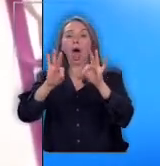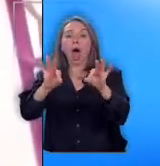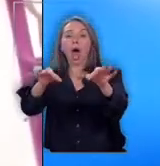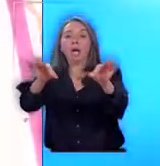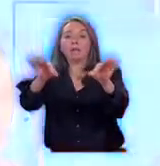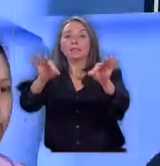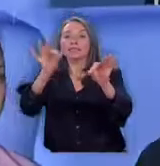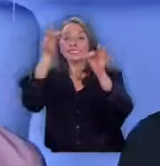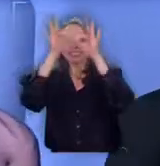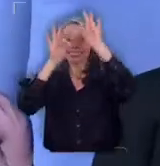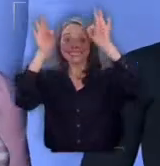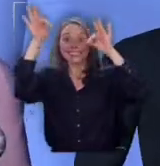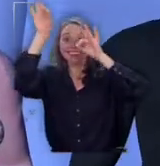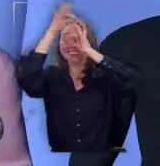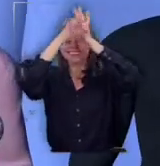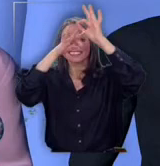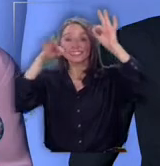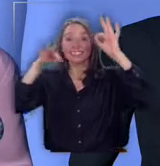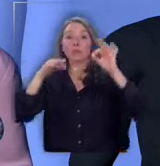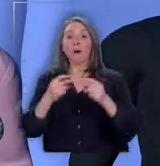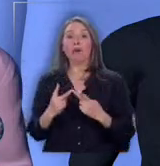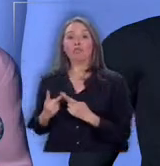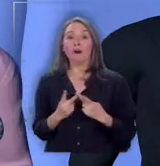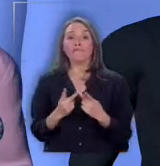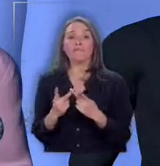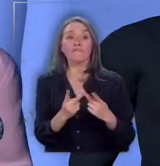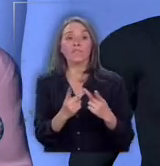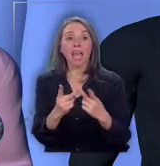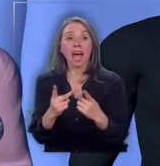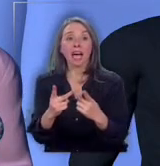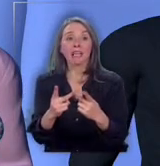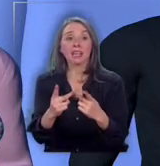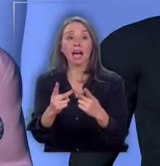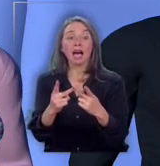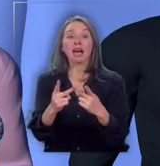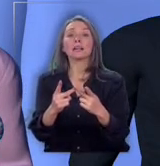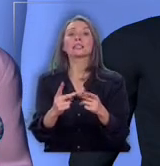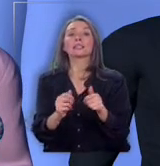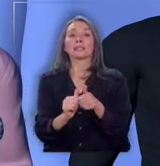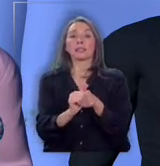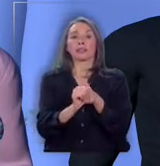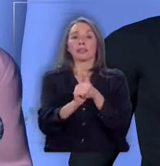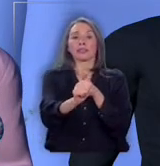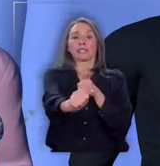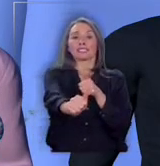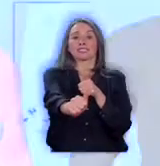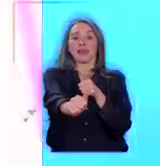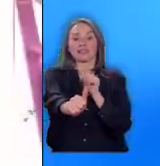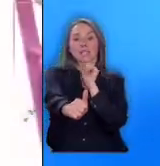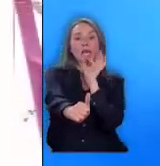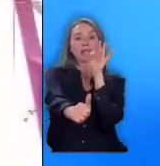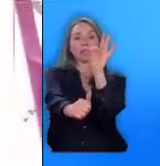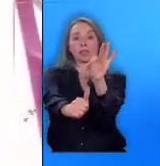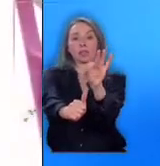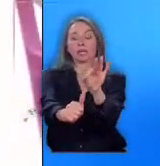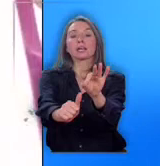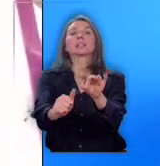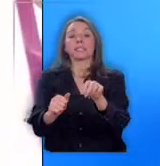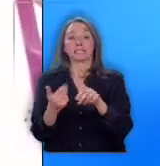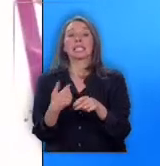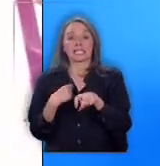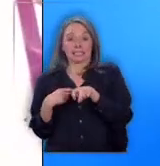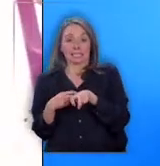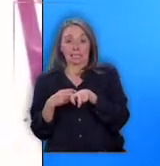principalmente en los en en los viajes uno tiene una distancia infectante directamente eso es dos asientos hacia